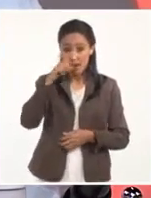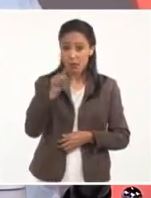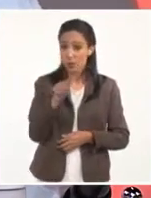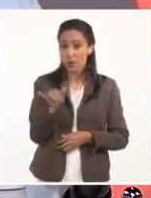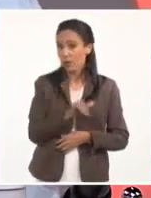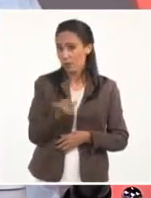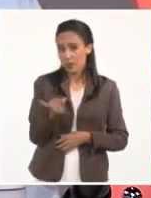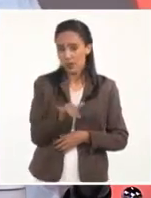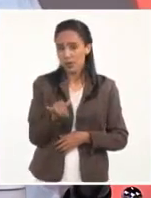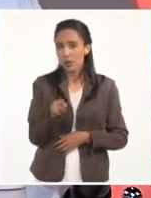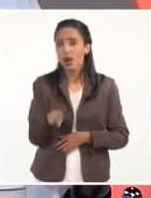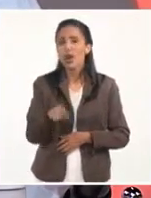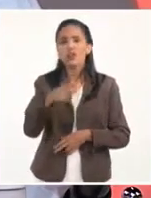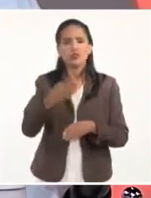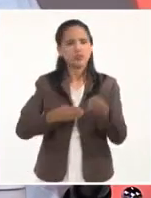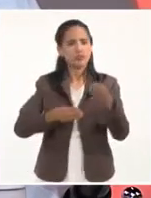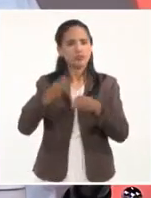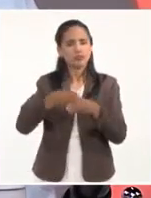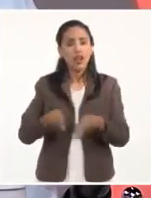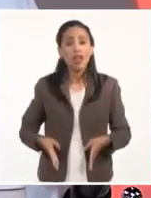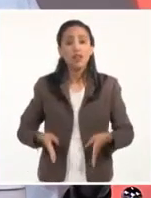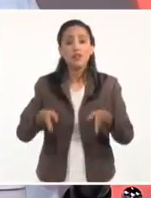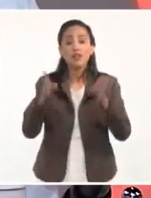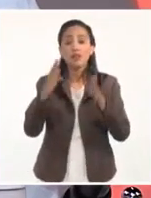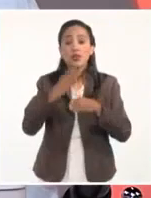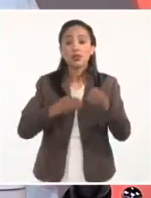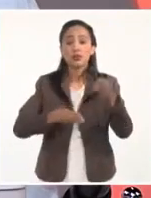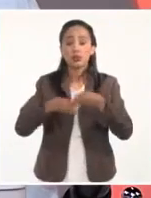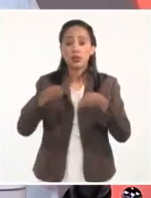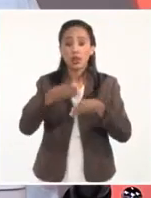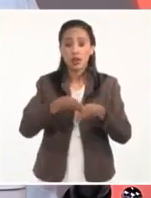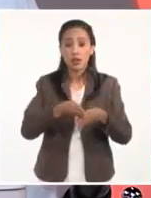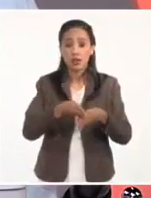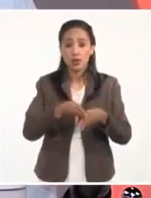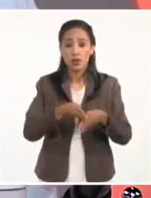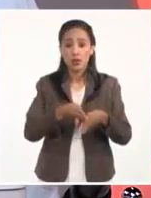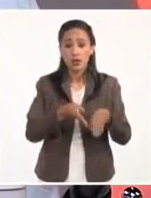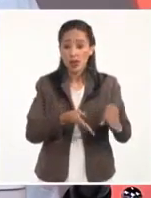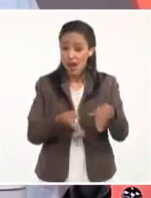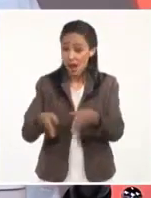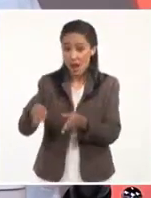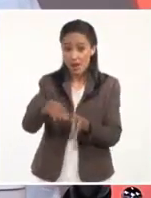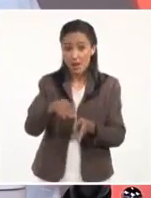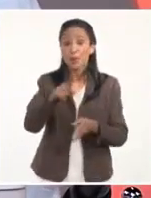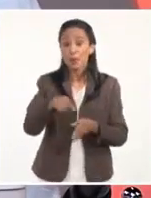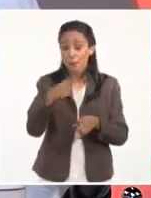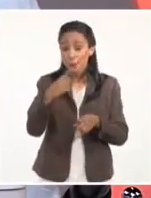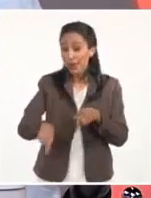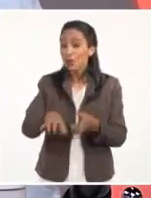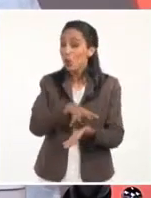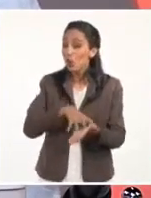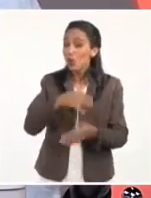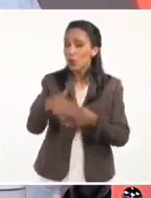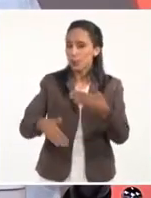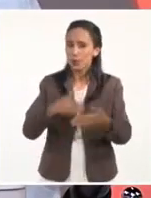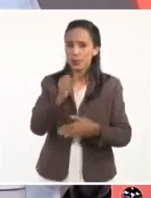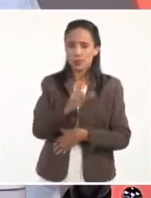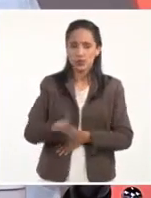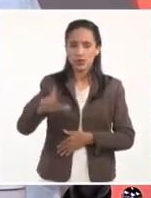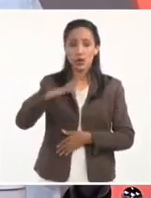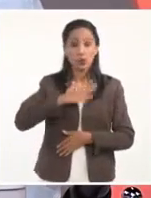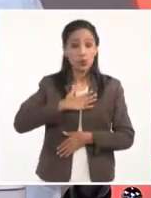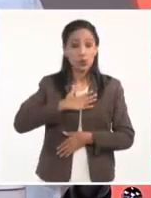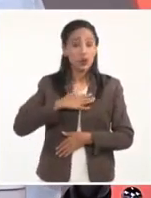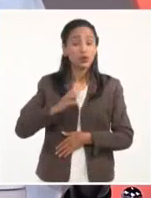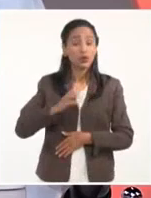construyeron edificios se construyeron cae ahora sin duda alguna es un lugar con problemas sociales y por eso nuestro presidente ha hecho el llamado